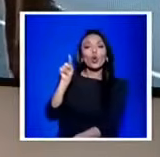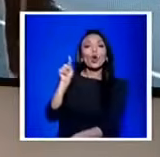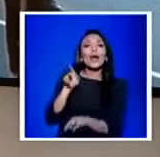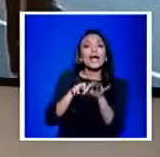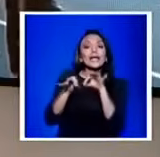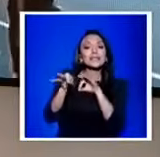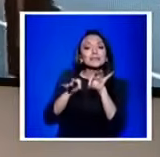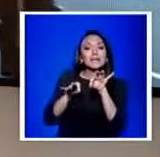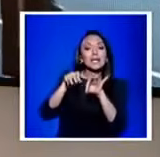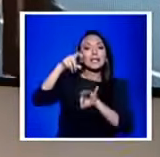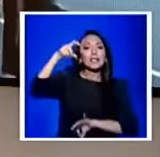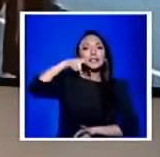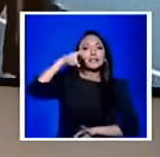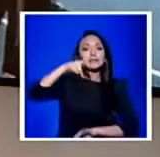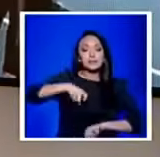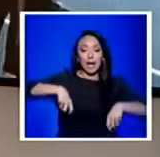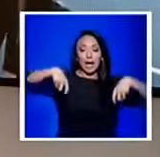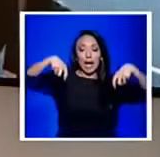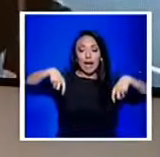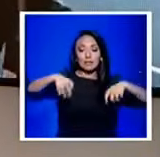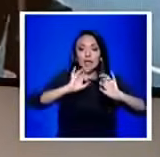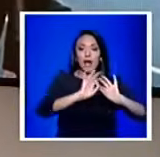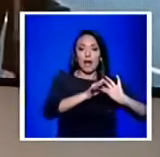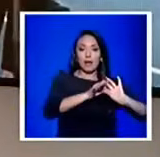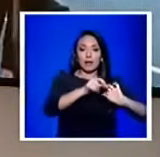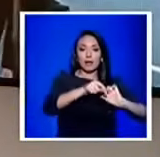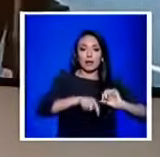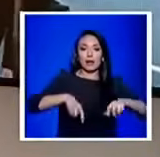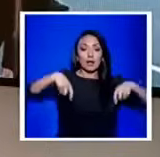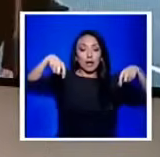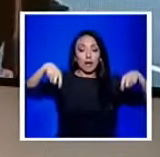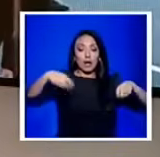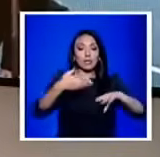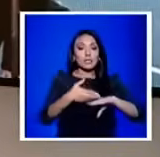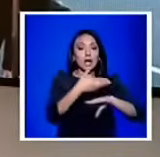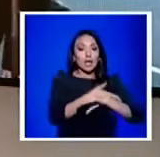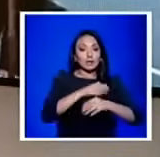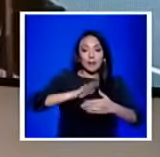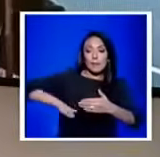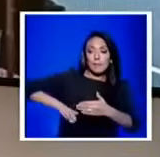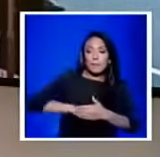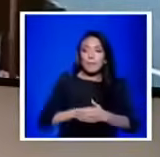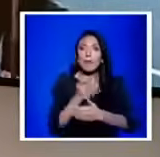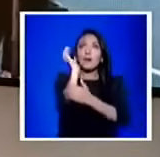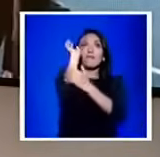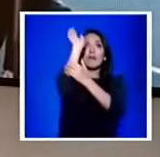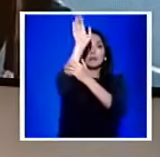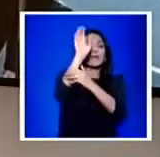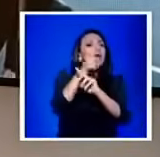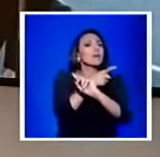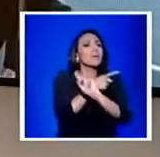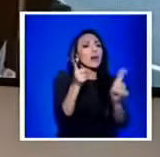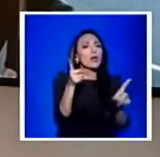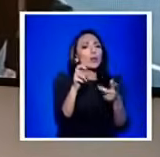el mantenimiento de una cancha donde se practica o se practicaba baloncesto, don Marquitos, pero lamentablemente hay un problema. ¿Cuál es